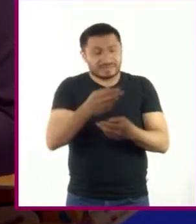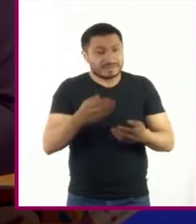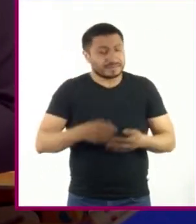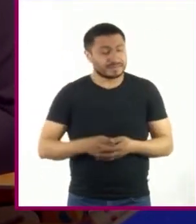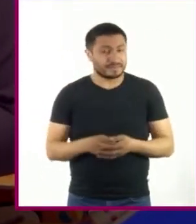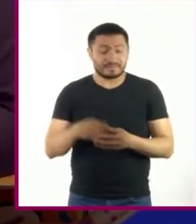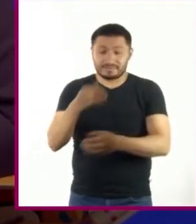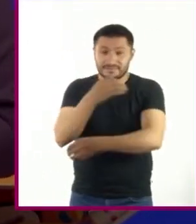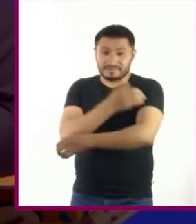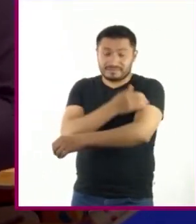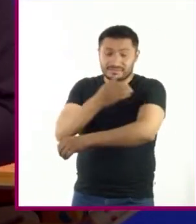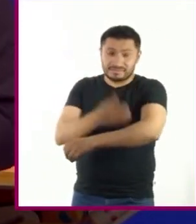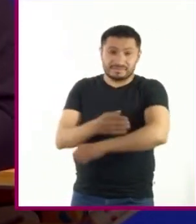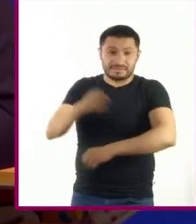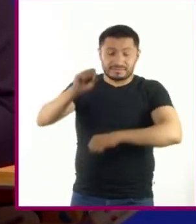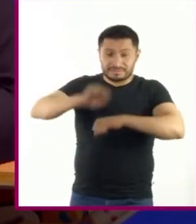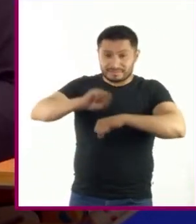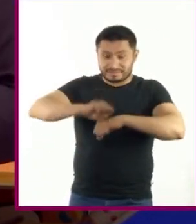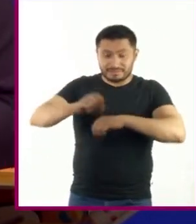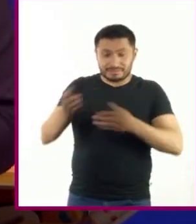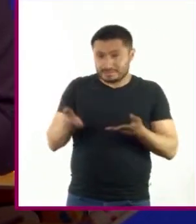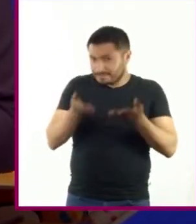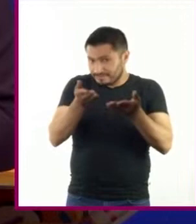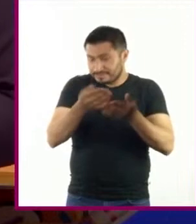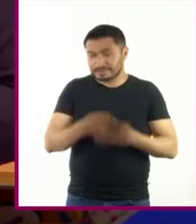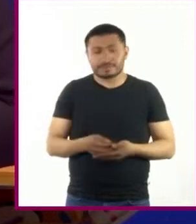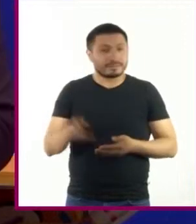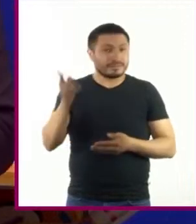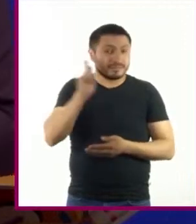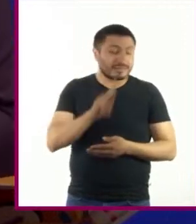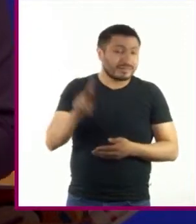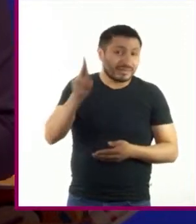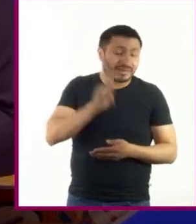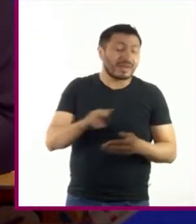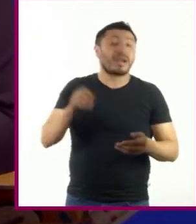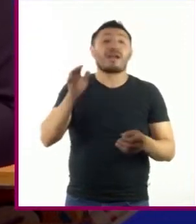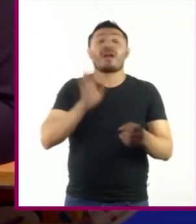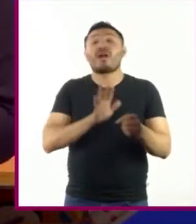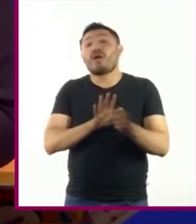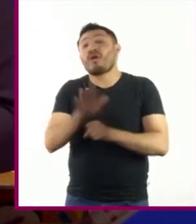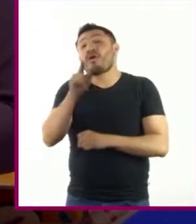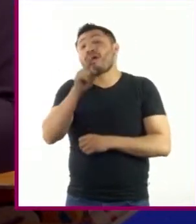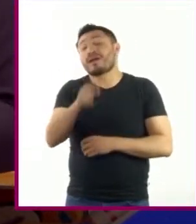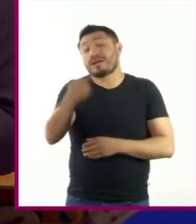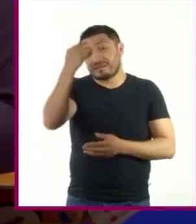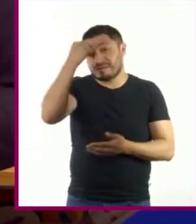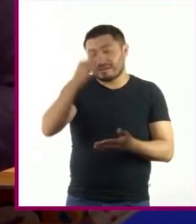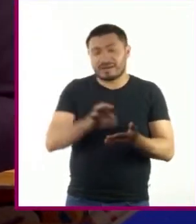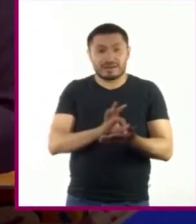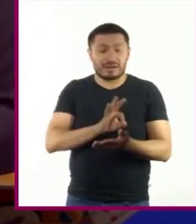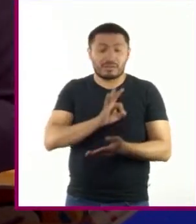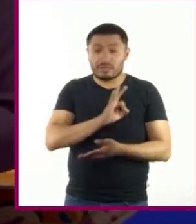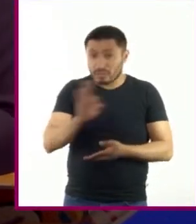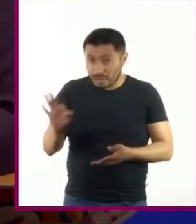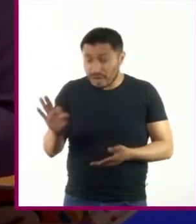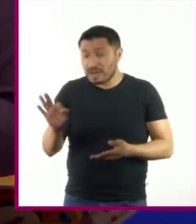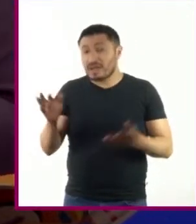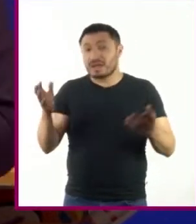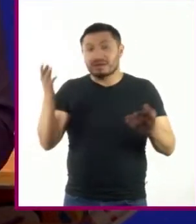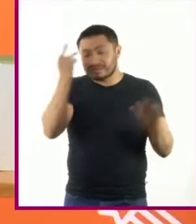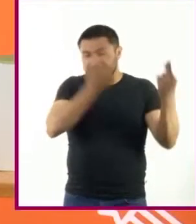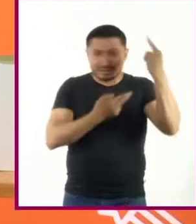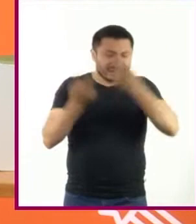una compañera de secundaria? A ver, ¿qué es lo primero que creen que podríamos hacer para